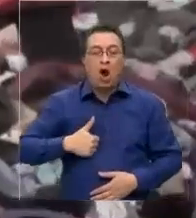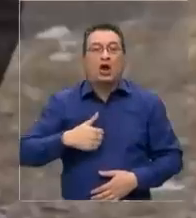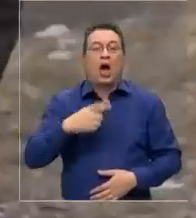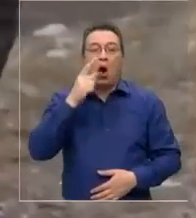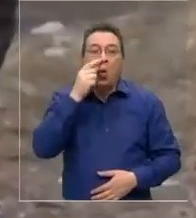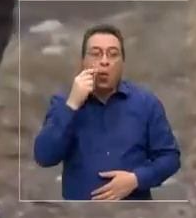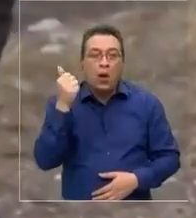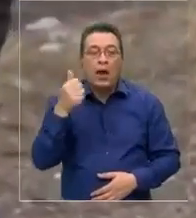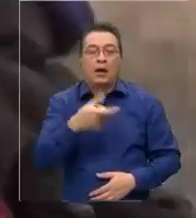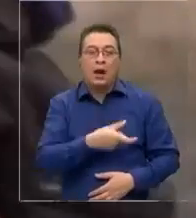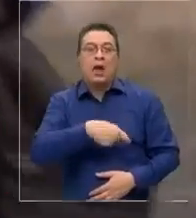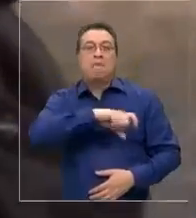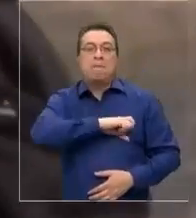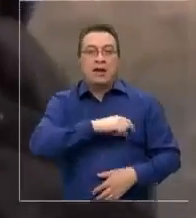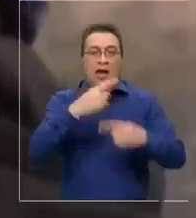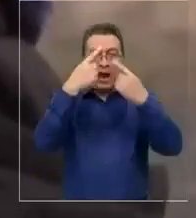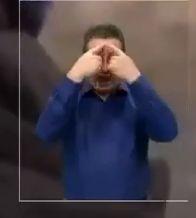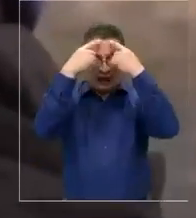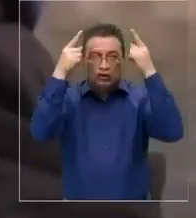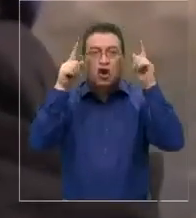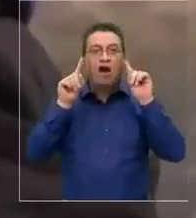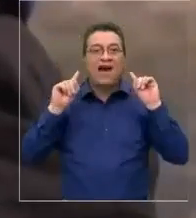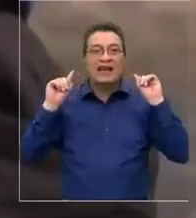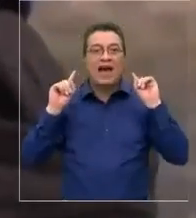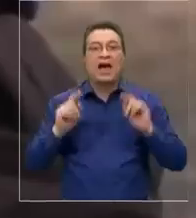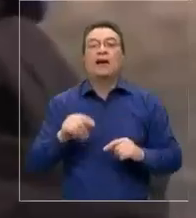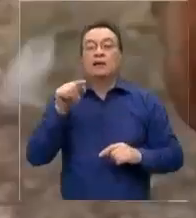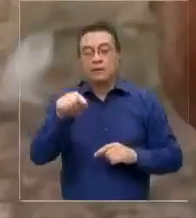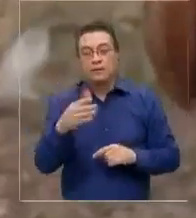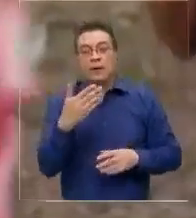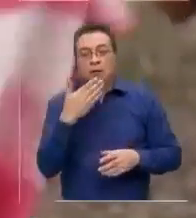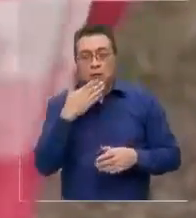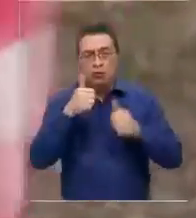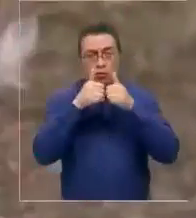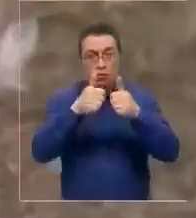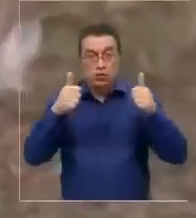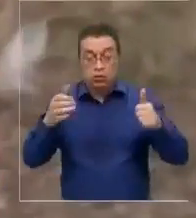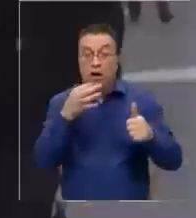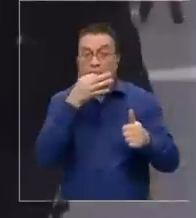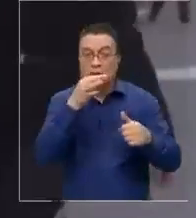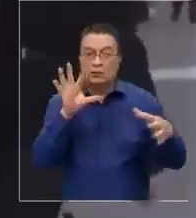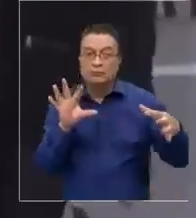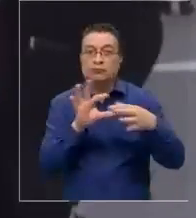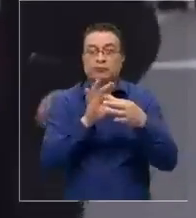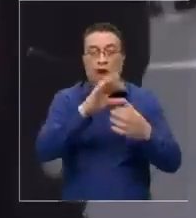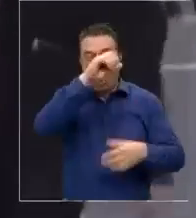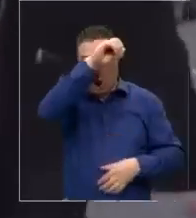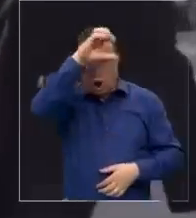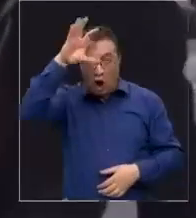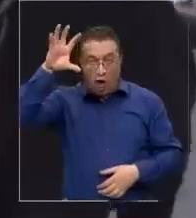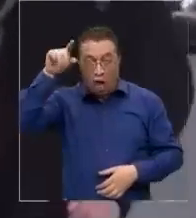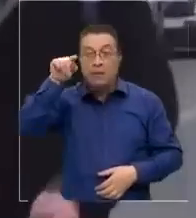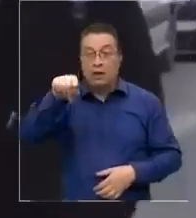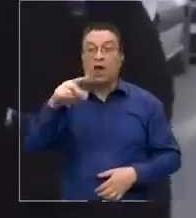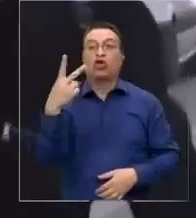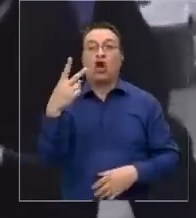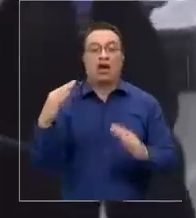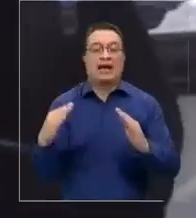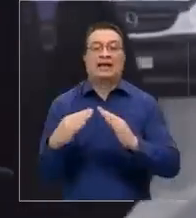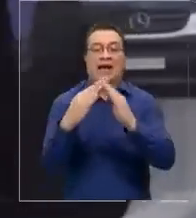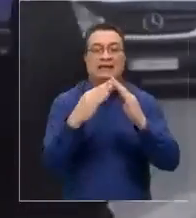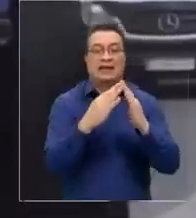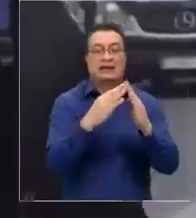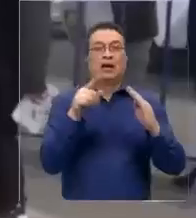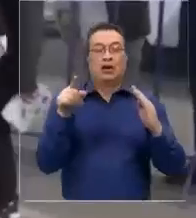Hungría, España y Eslovaquia. Además, las autoridades confirmaron una alianza con Colombia para levantar 2 casas, una